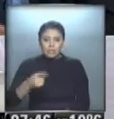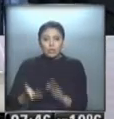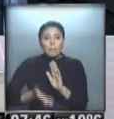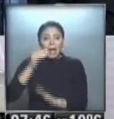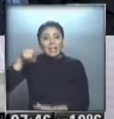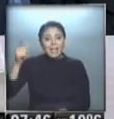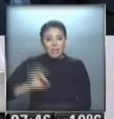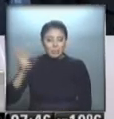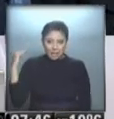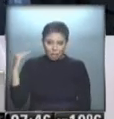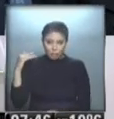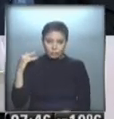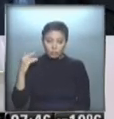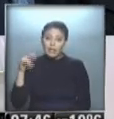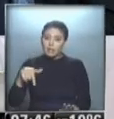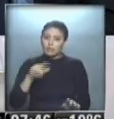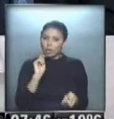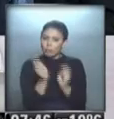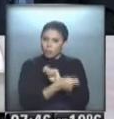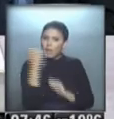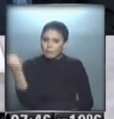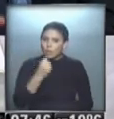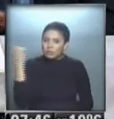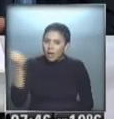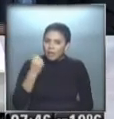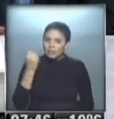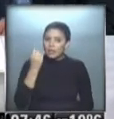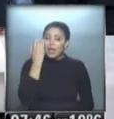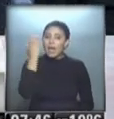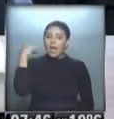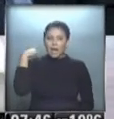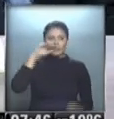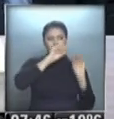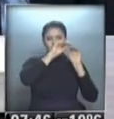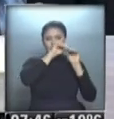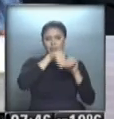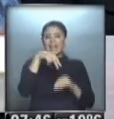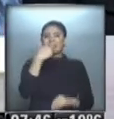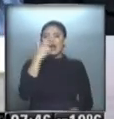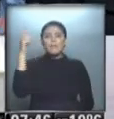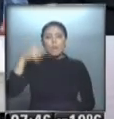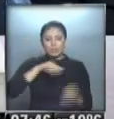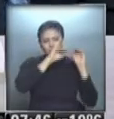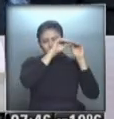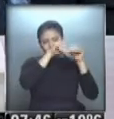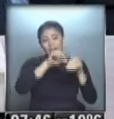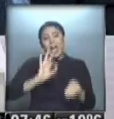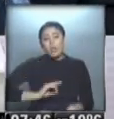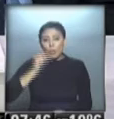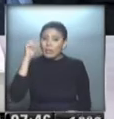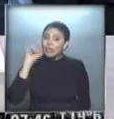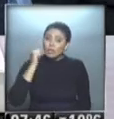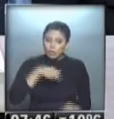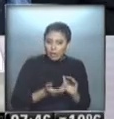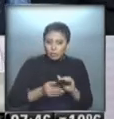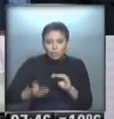el año anterior repito es un vuelco muy importante después de haber tenido una caída del 3 por ciento durante el año 2012